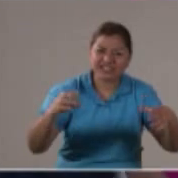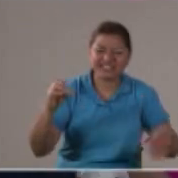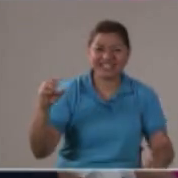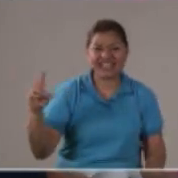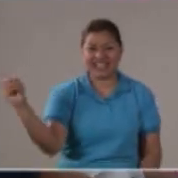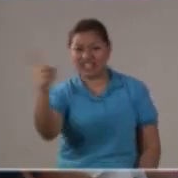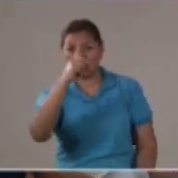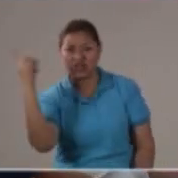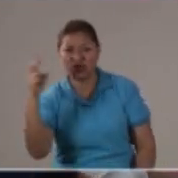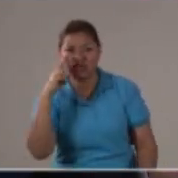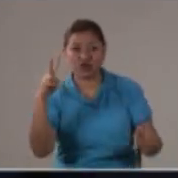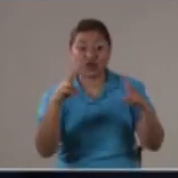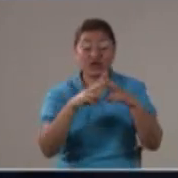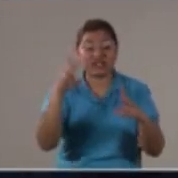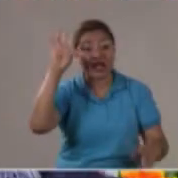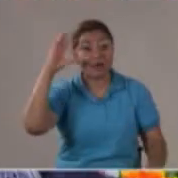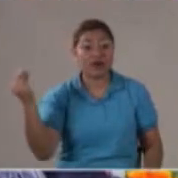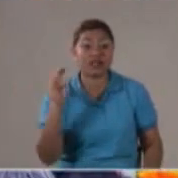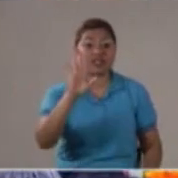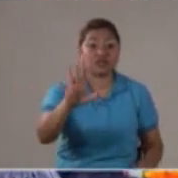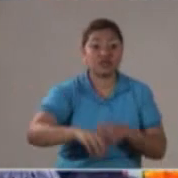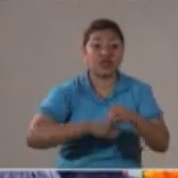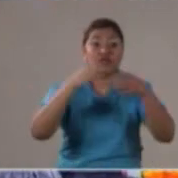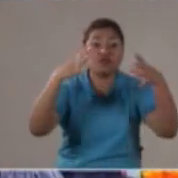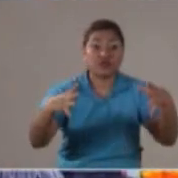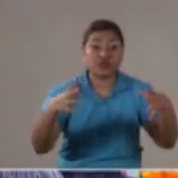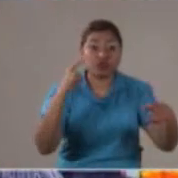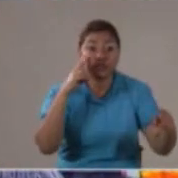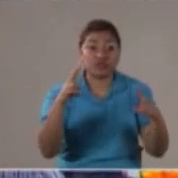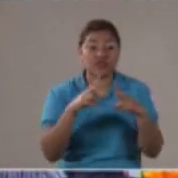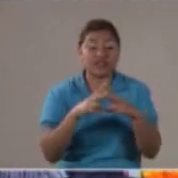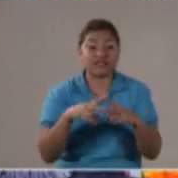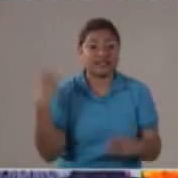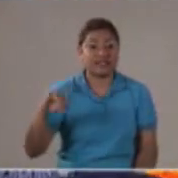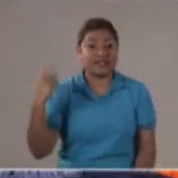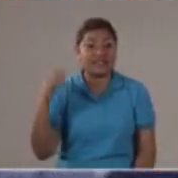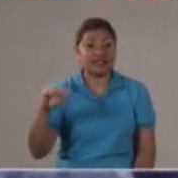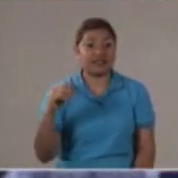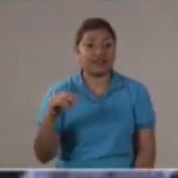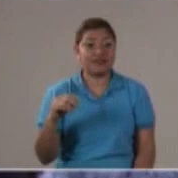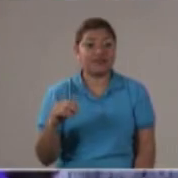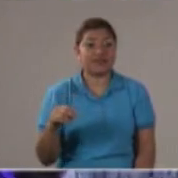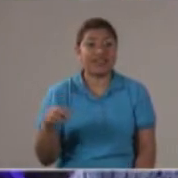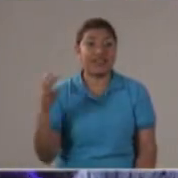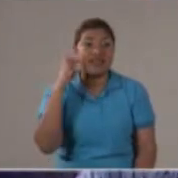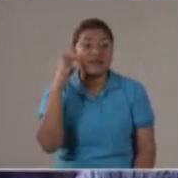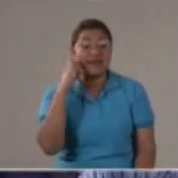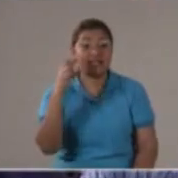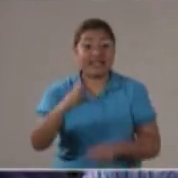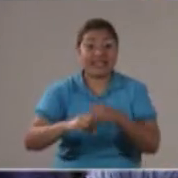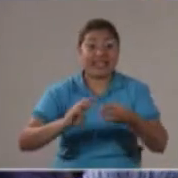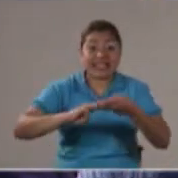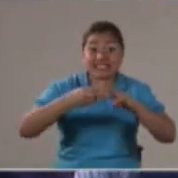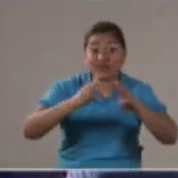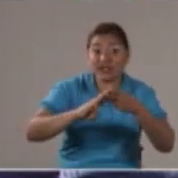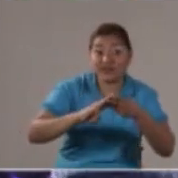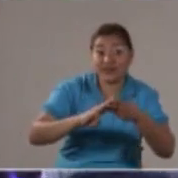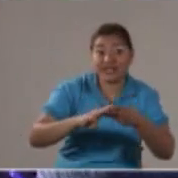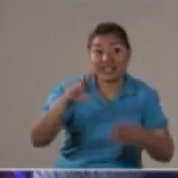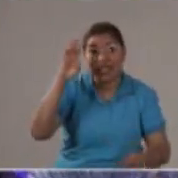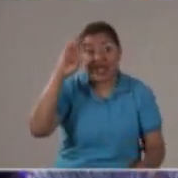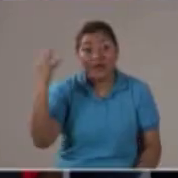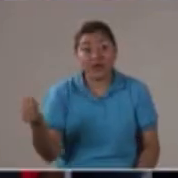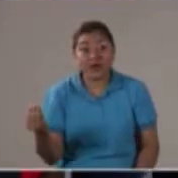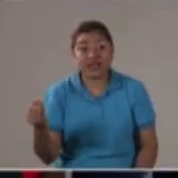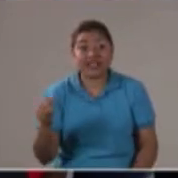conozcan, porque por sus frutos los conoceréis. Ahora vengo con ella, híjole, Padre, que se multiplique, Señor, porque seguramente ella ya fructificó,